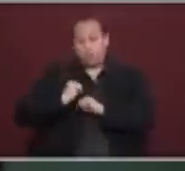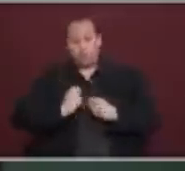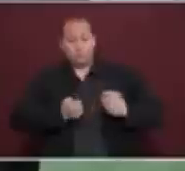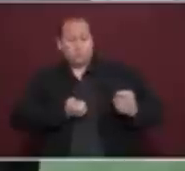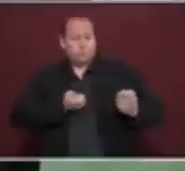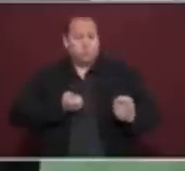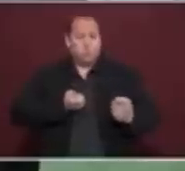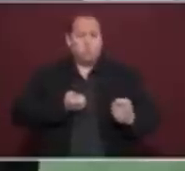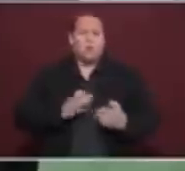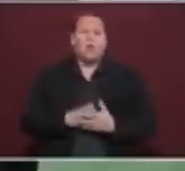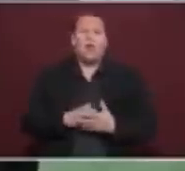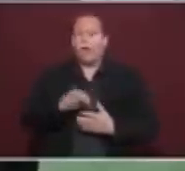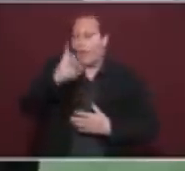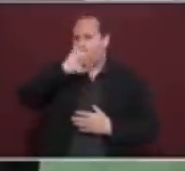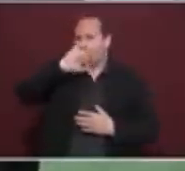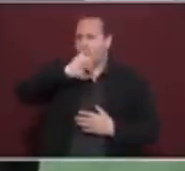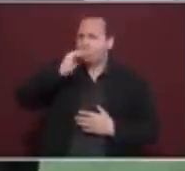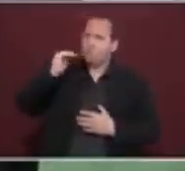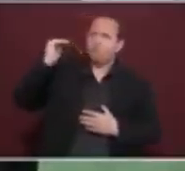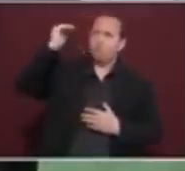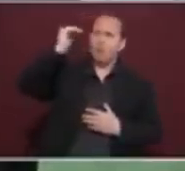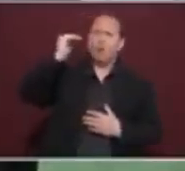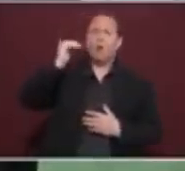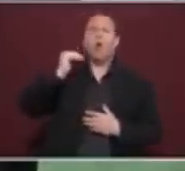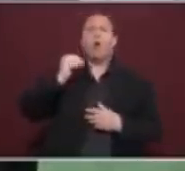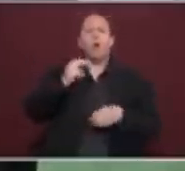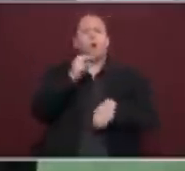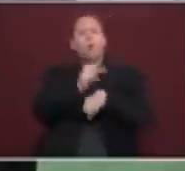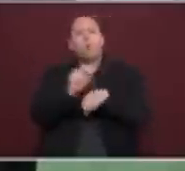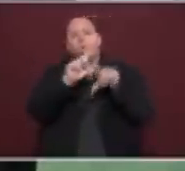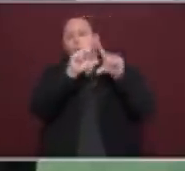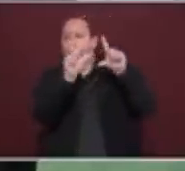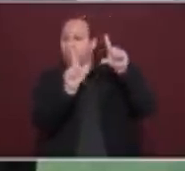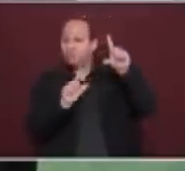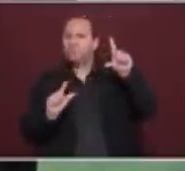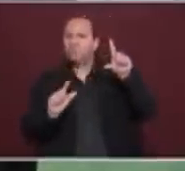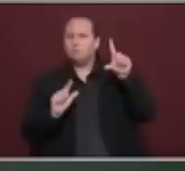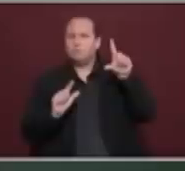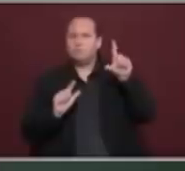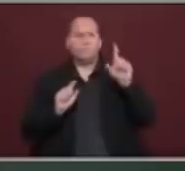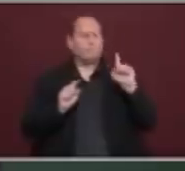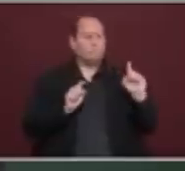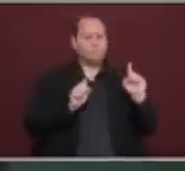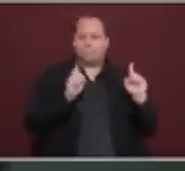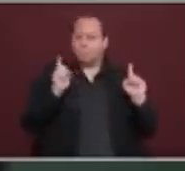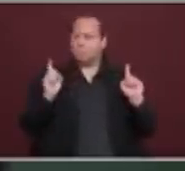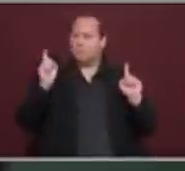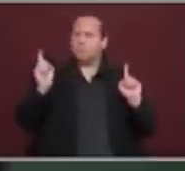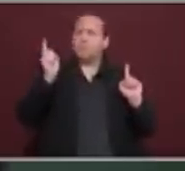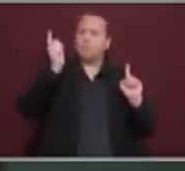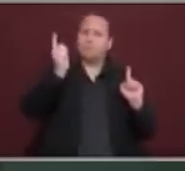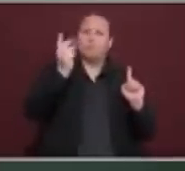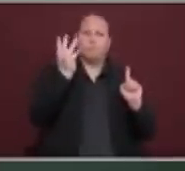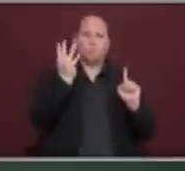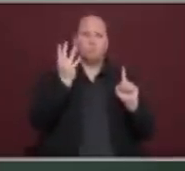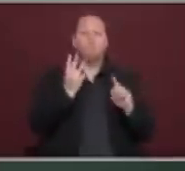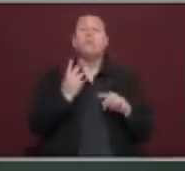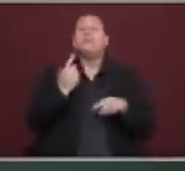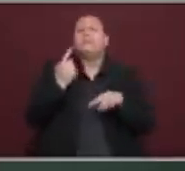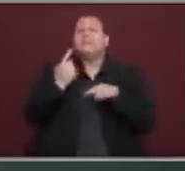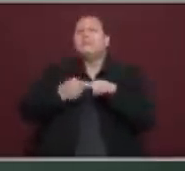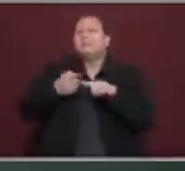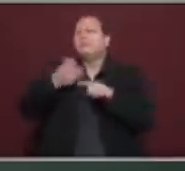jefe de la guardia nacional ya estamos por definir